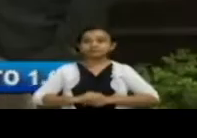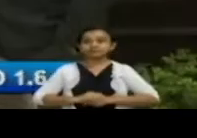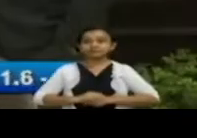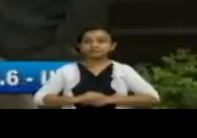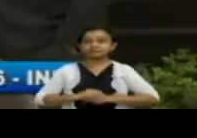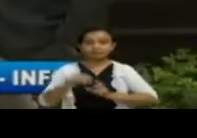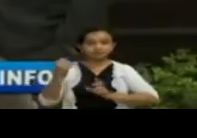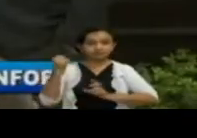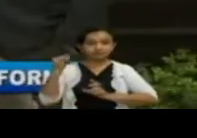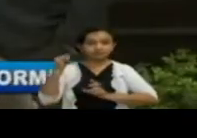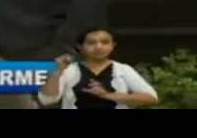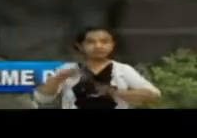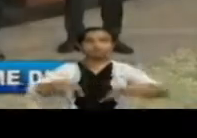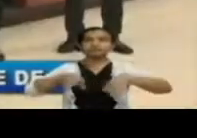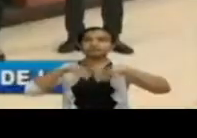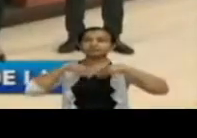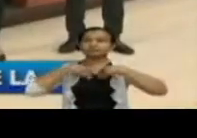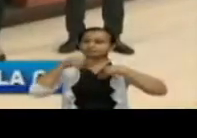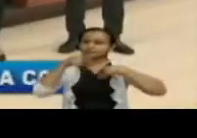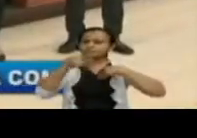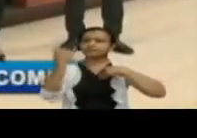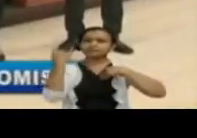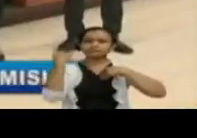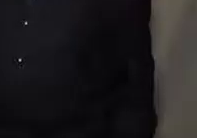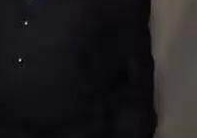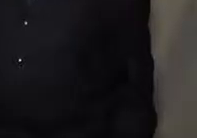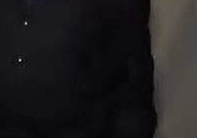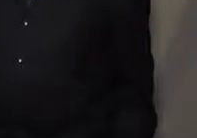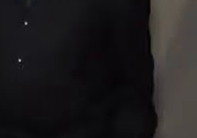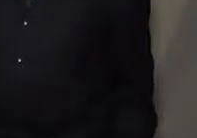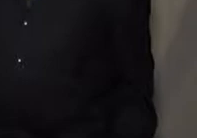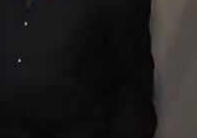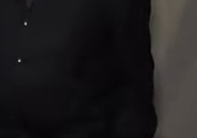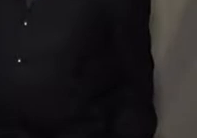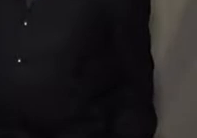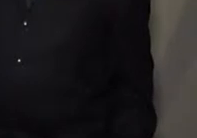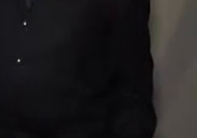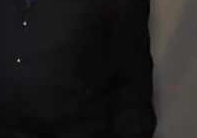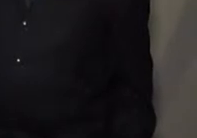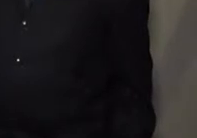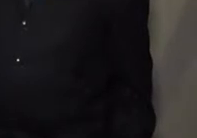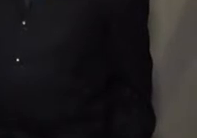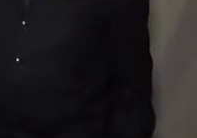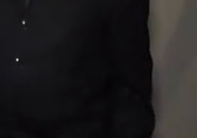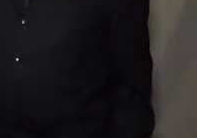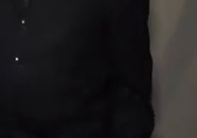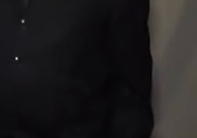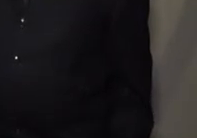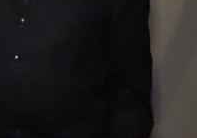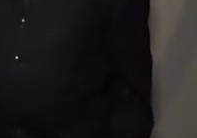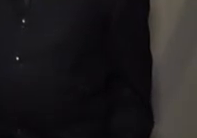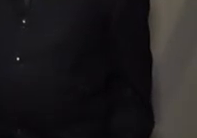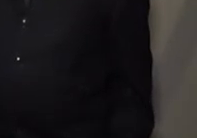y subprocurador de derechos humanos de Nicaragua. Para Noticias 12, Wilmer Benavides.